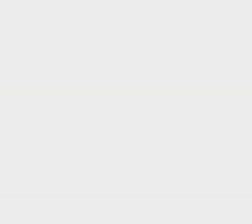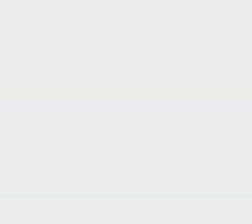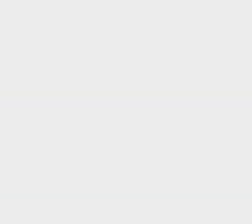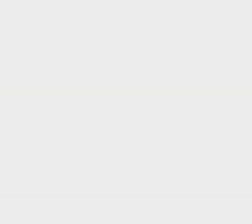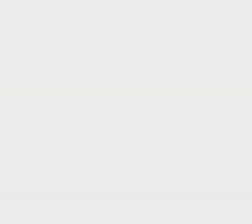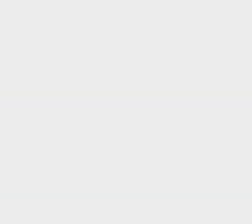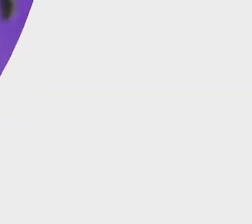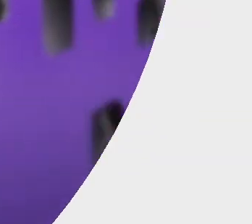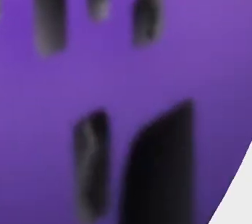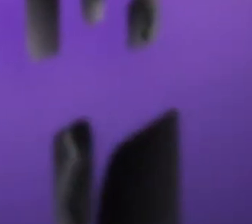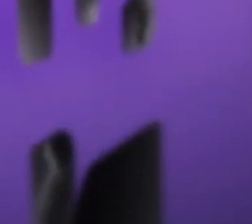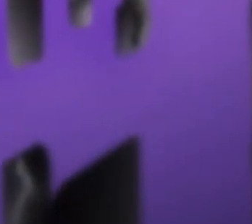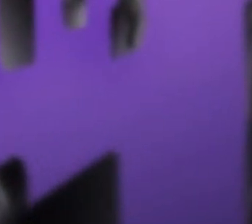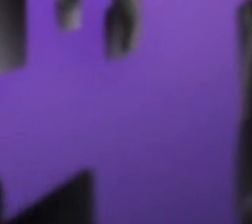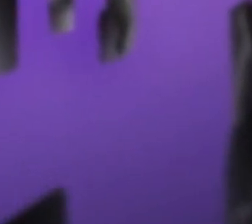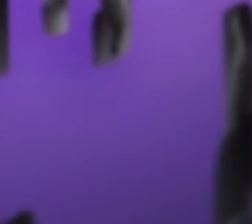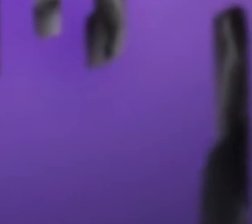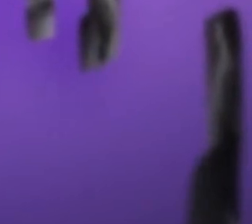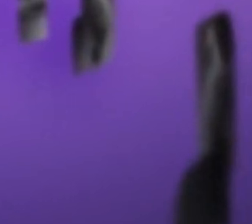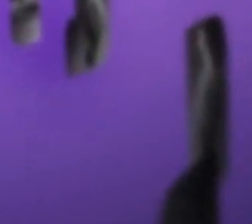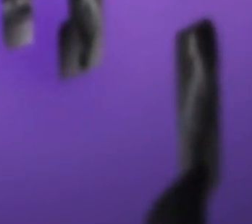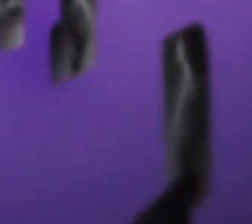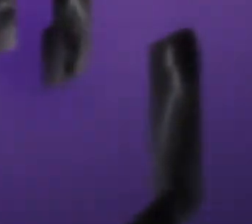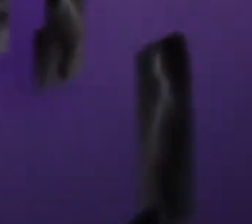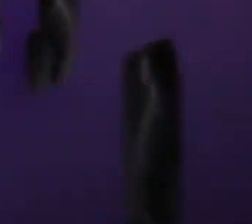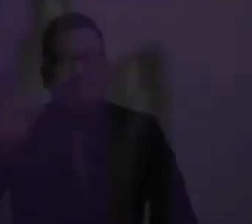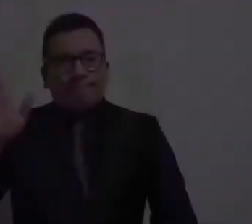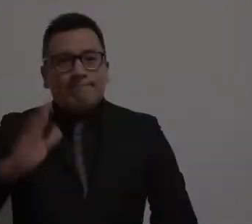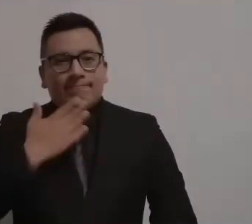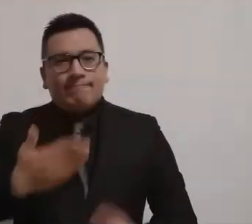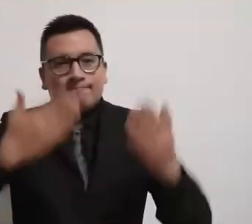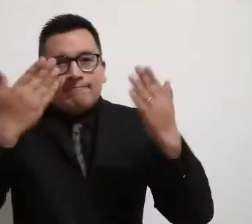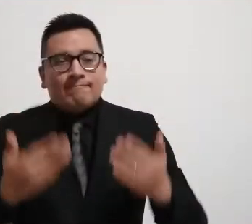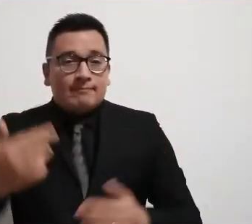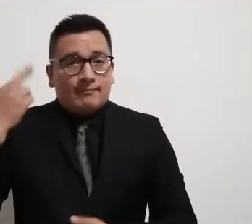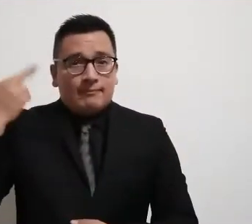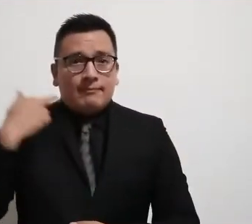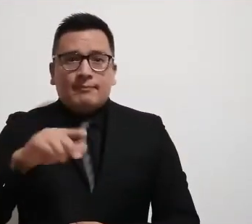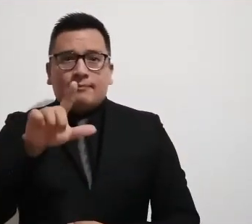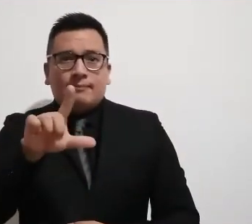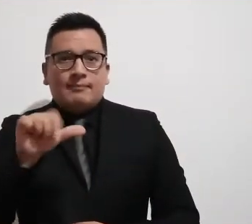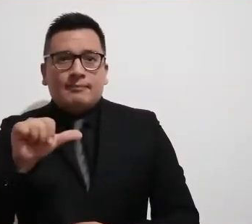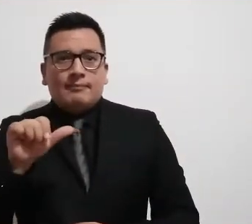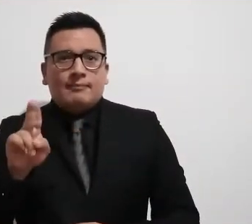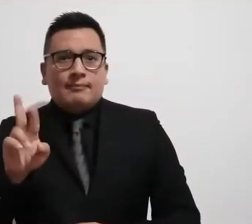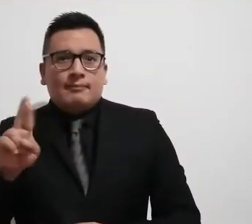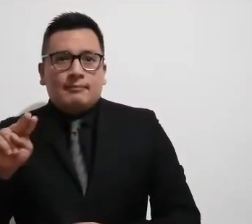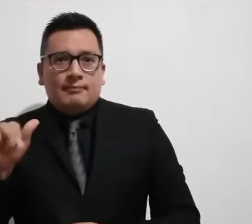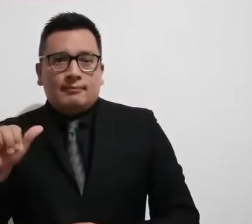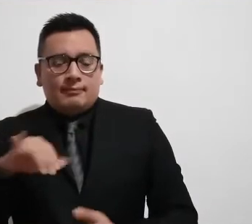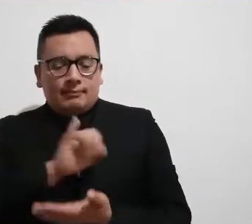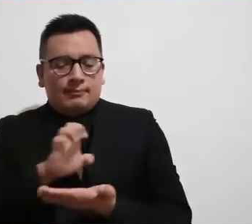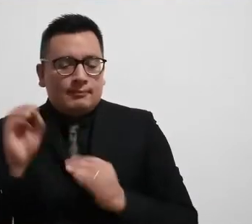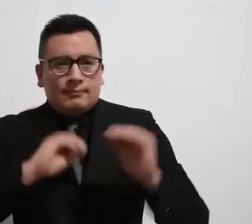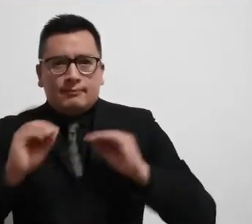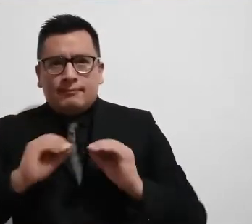Los temas democrático-electorales al alcance de la ciudadanía. Hola, ¿qué tal? Bienvenidos a su programa de La Urna, producción del Instituto